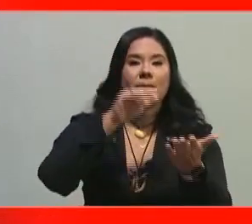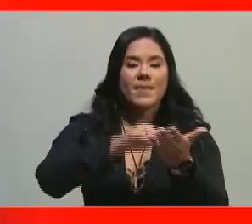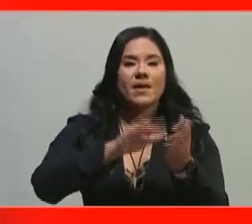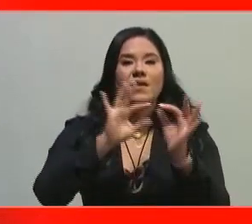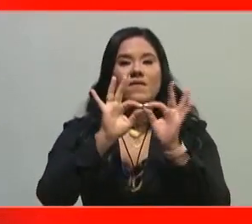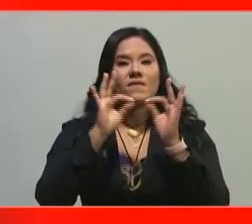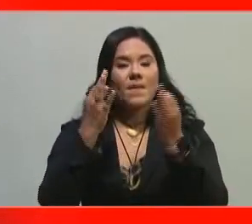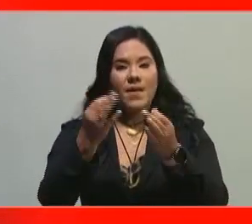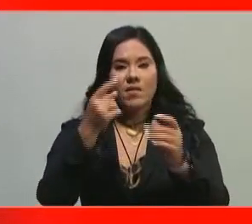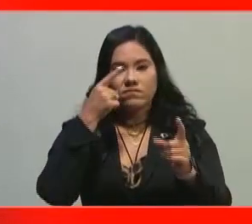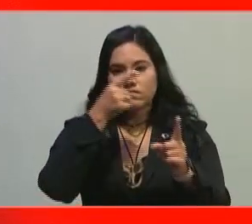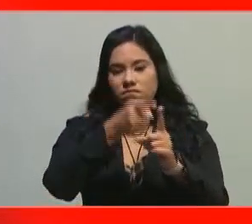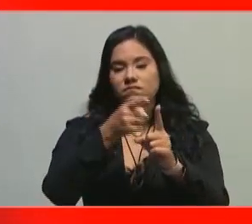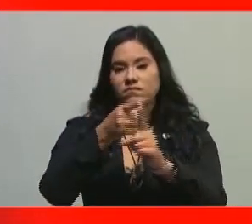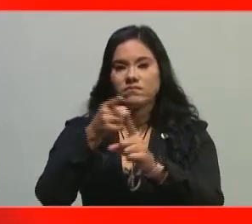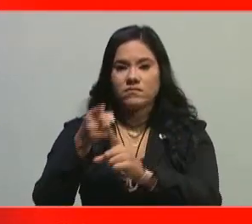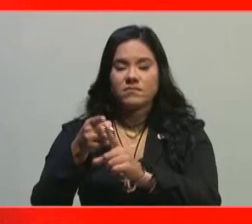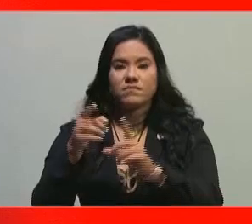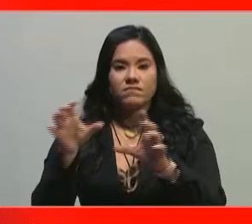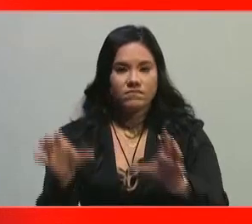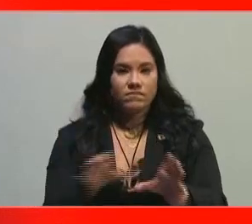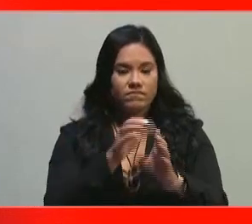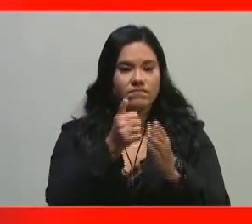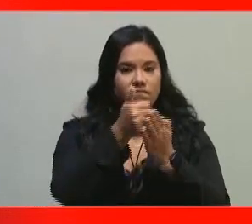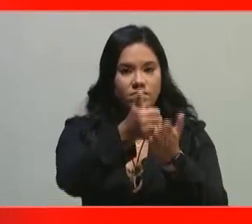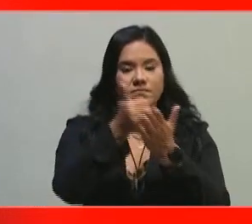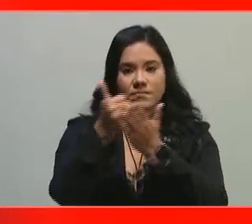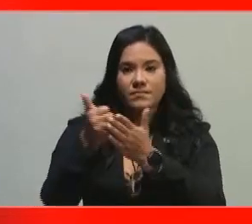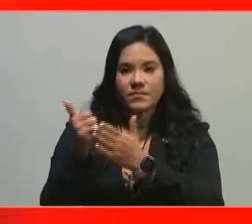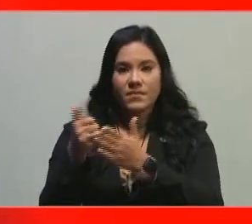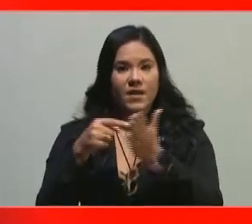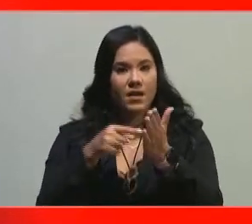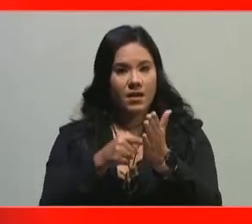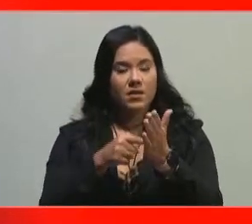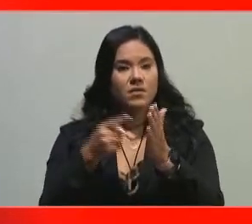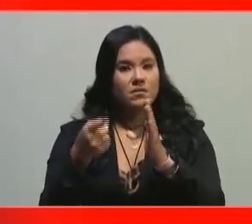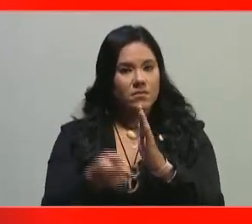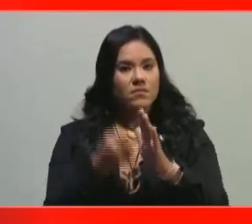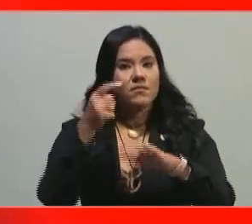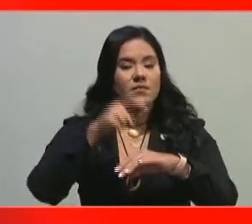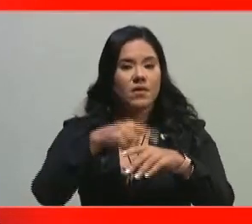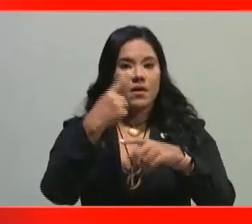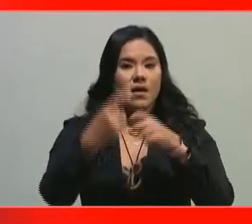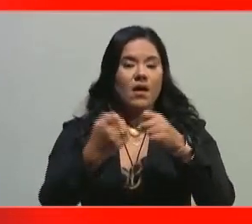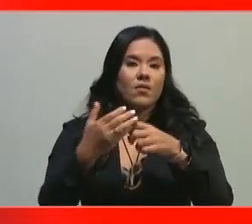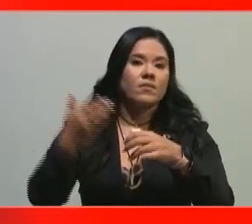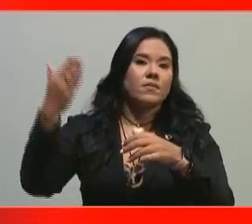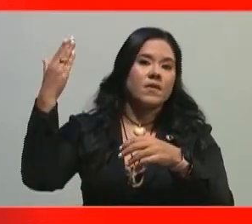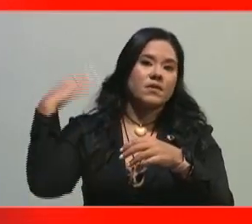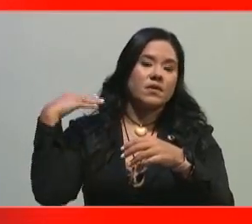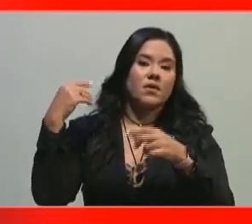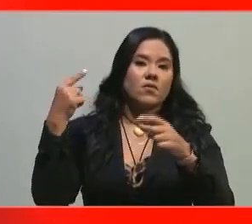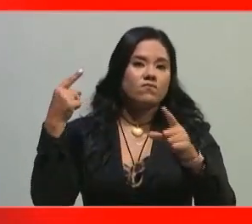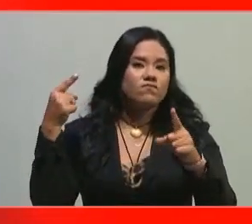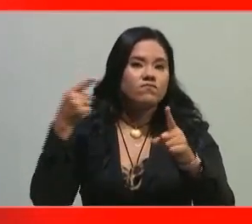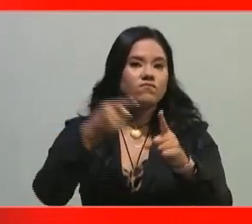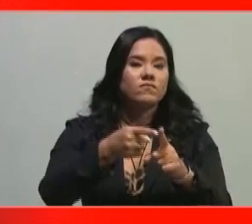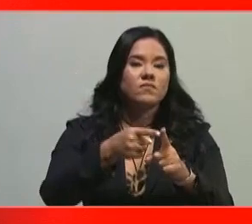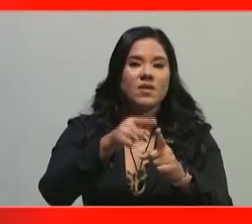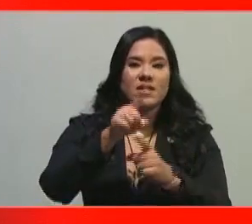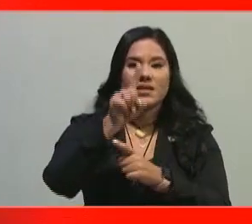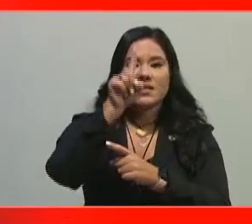al año Wow En esta oportunidad que nosotros ya finalizamos el año pasado impactando más